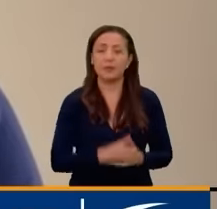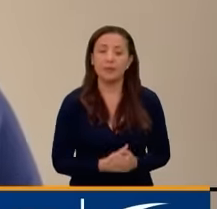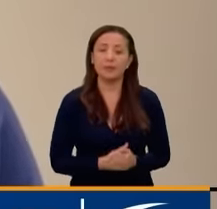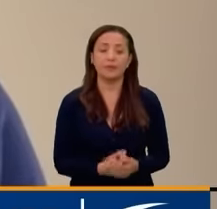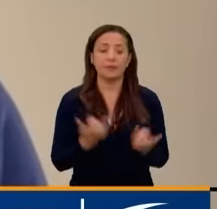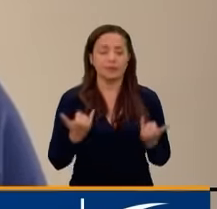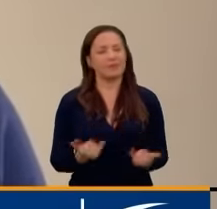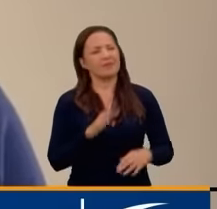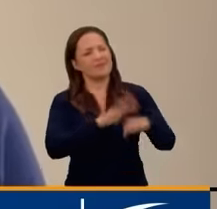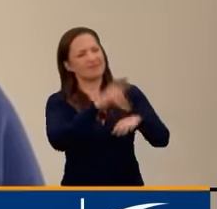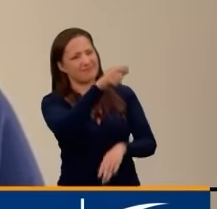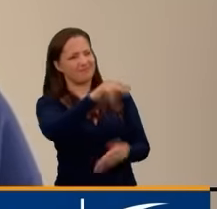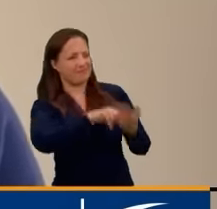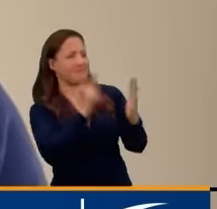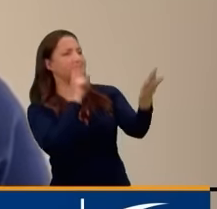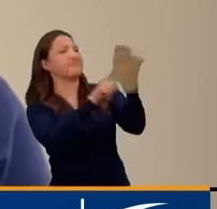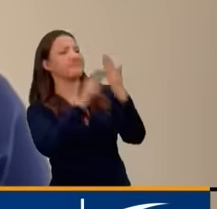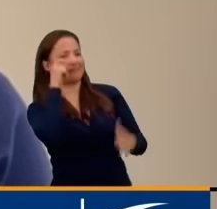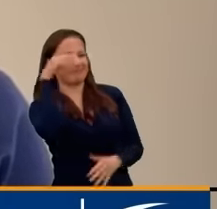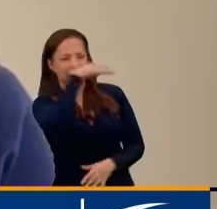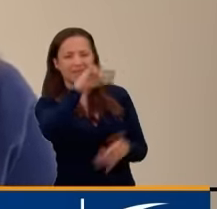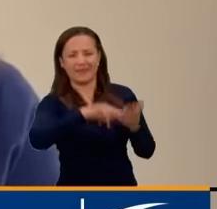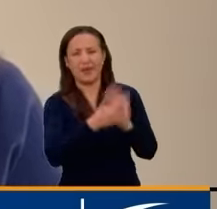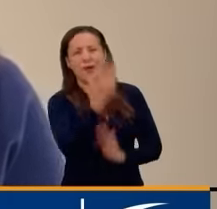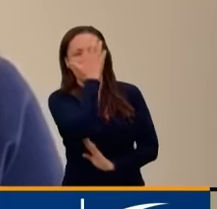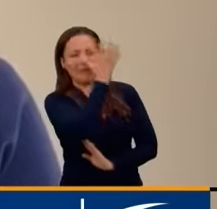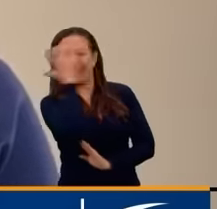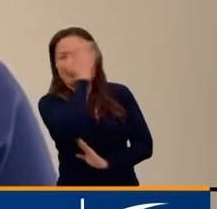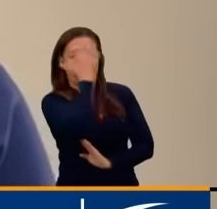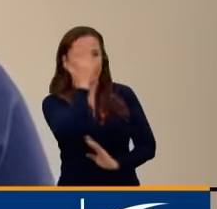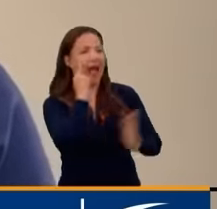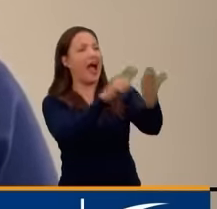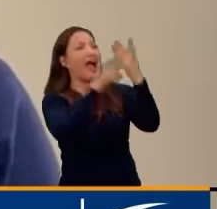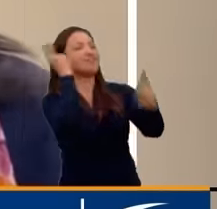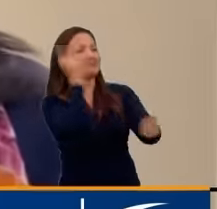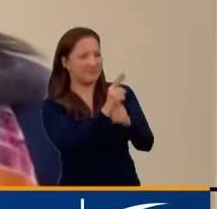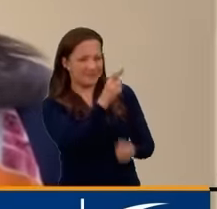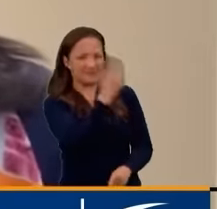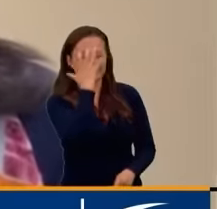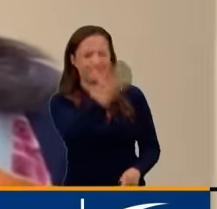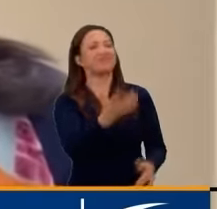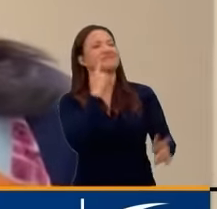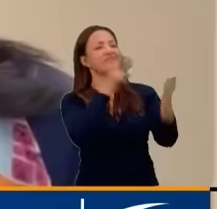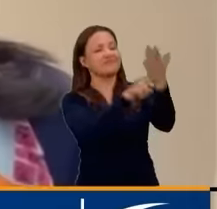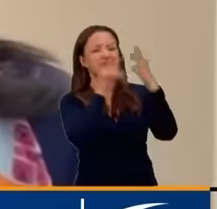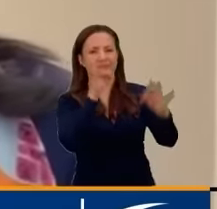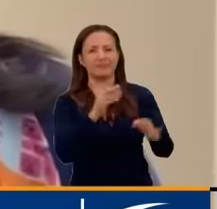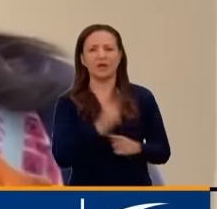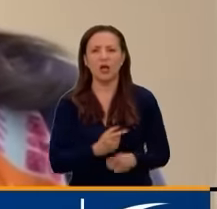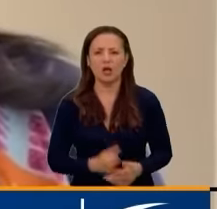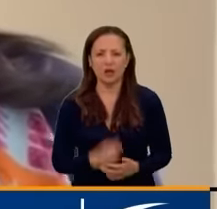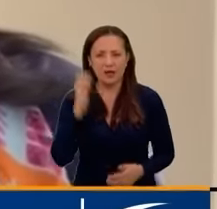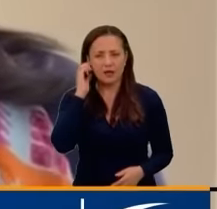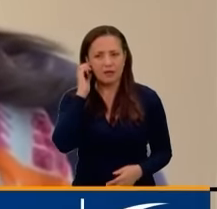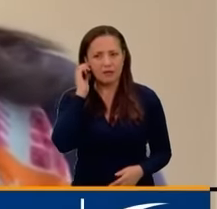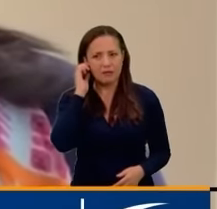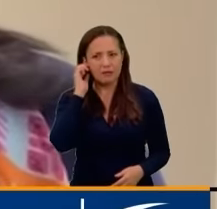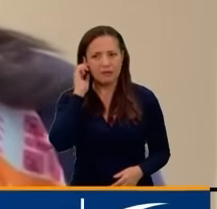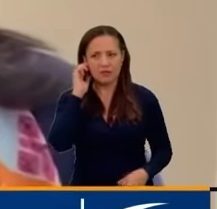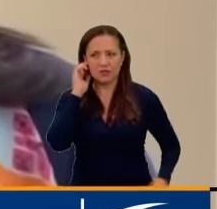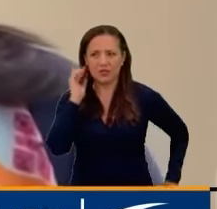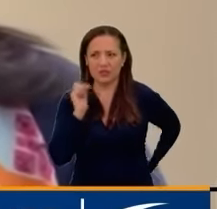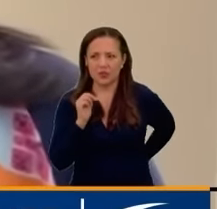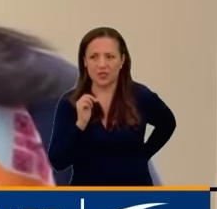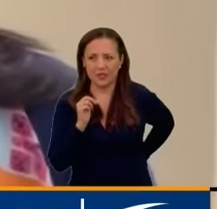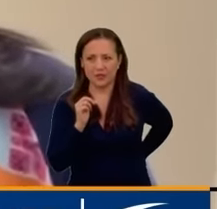se quitó la máscara. Ya reveló que se quiere quedar en el poder. No va a someter al Congreso y no va a